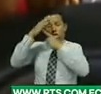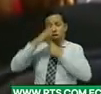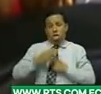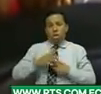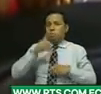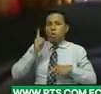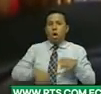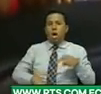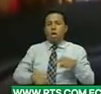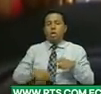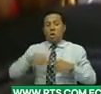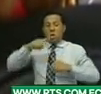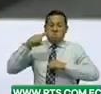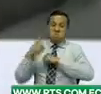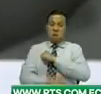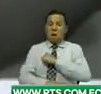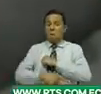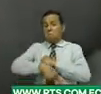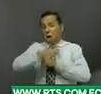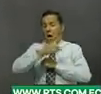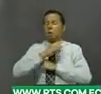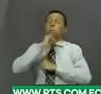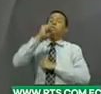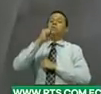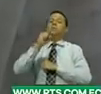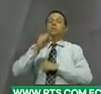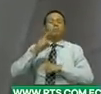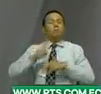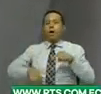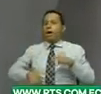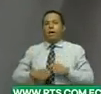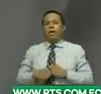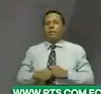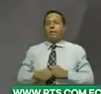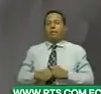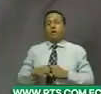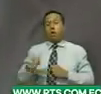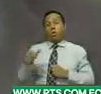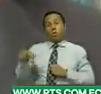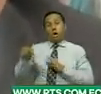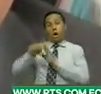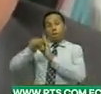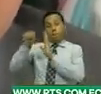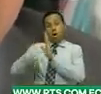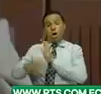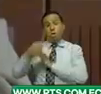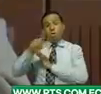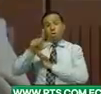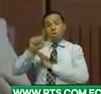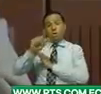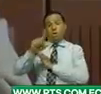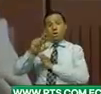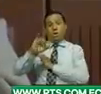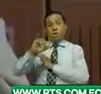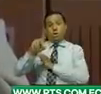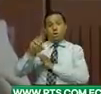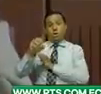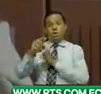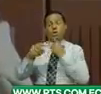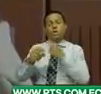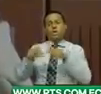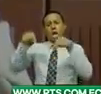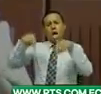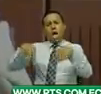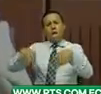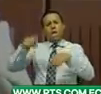doctor Antonio Gagliardo explica por qué no es una cuestión sencilla aplicarlo en nuestro país. Hay que reformar la Constitución, y la